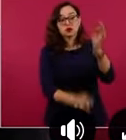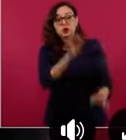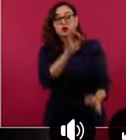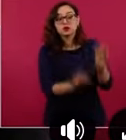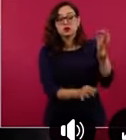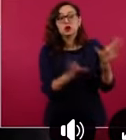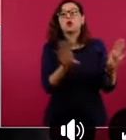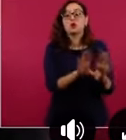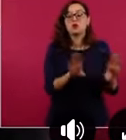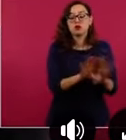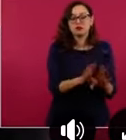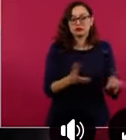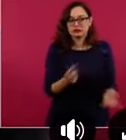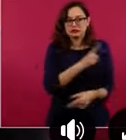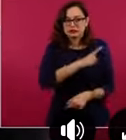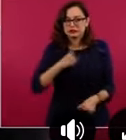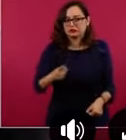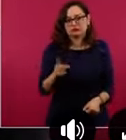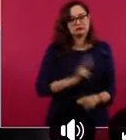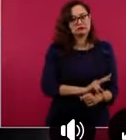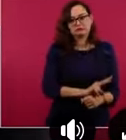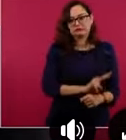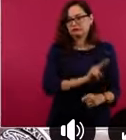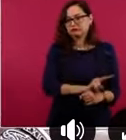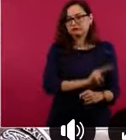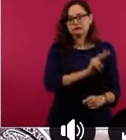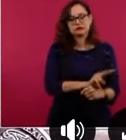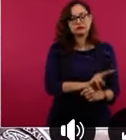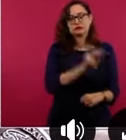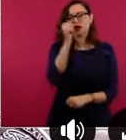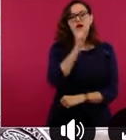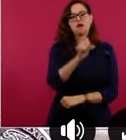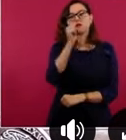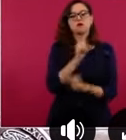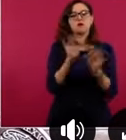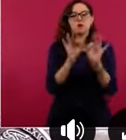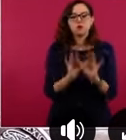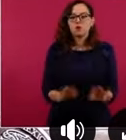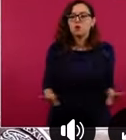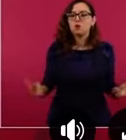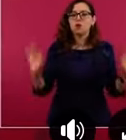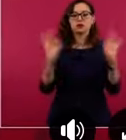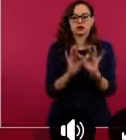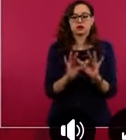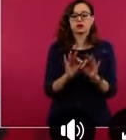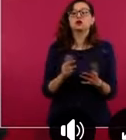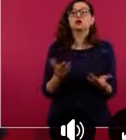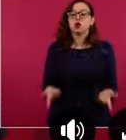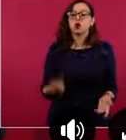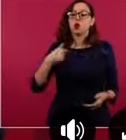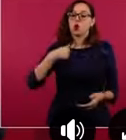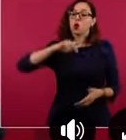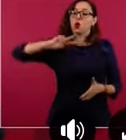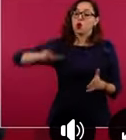hasta que derivan en sentencias. Por eso es tan importante, como aquí lo hemos reiterado y lo vuelvo a